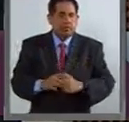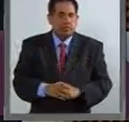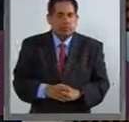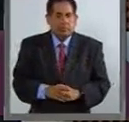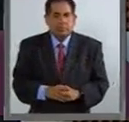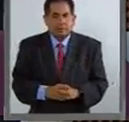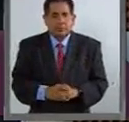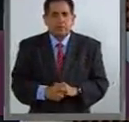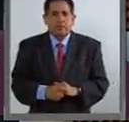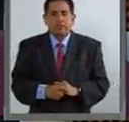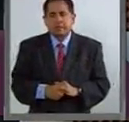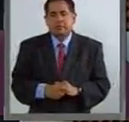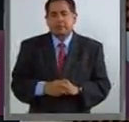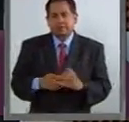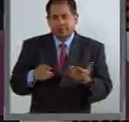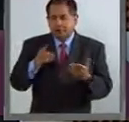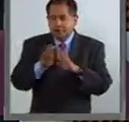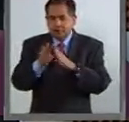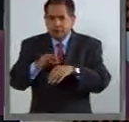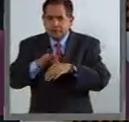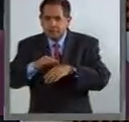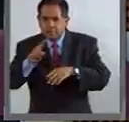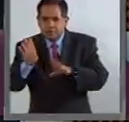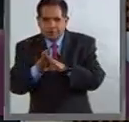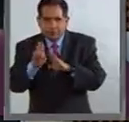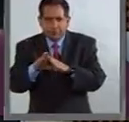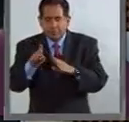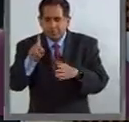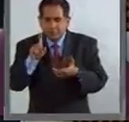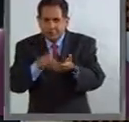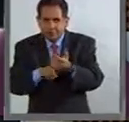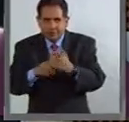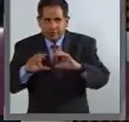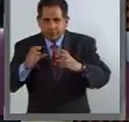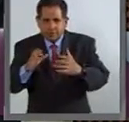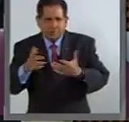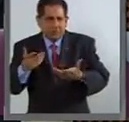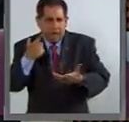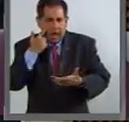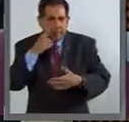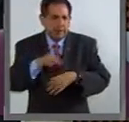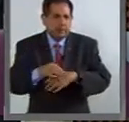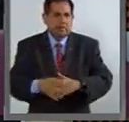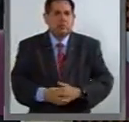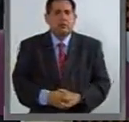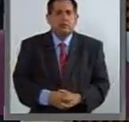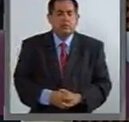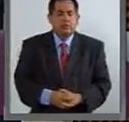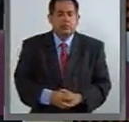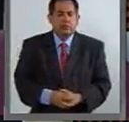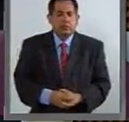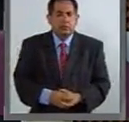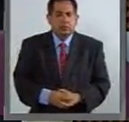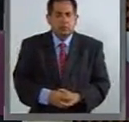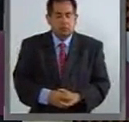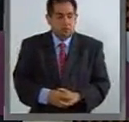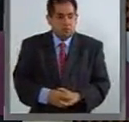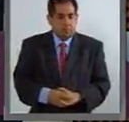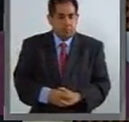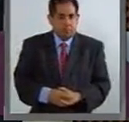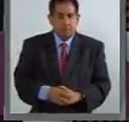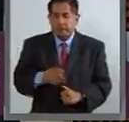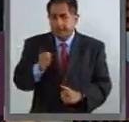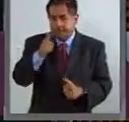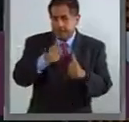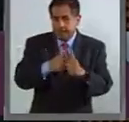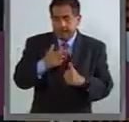momento para poderla hacer realidad en nuestros parlamentos. Yo quisiera compartir, bueno,